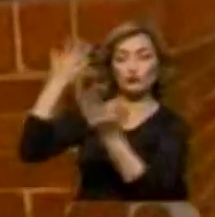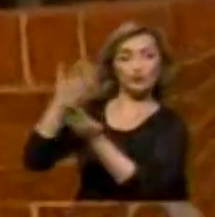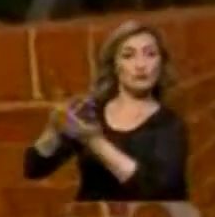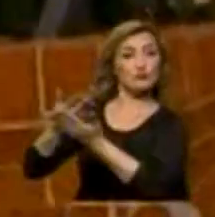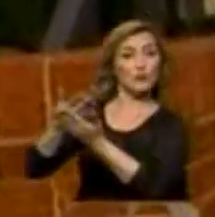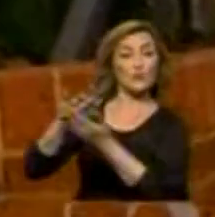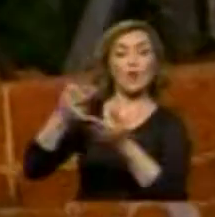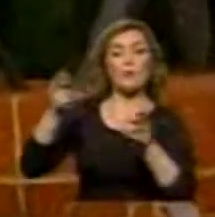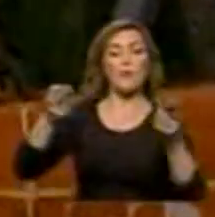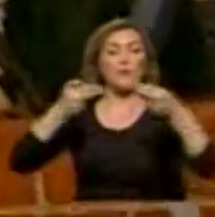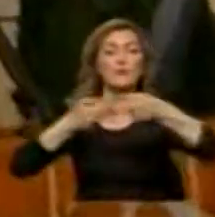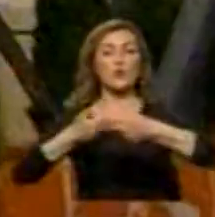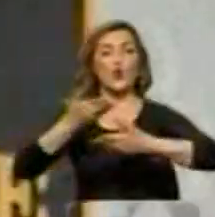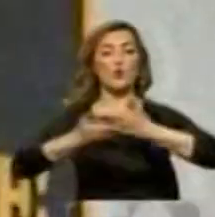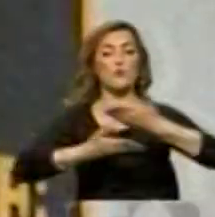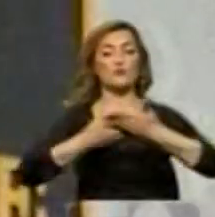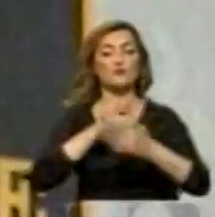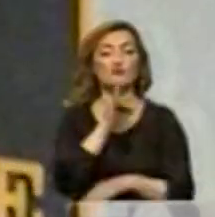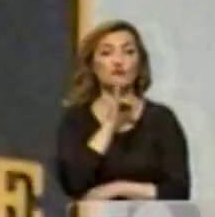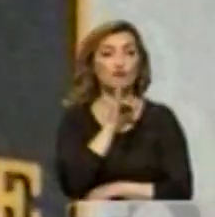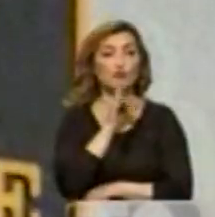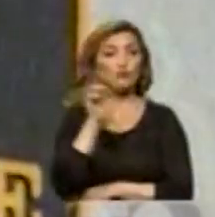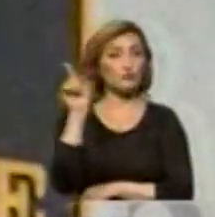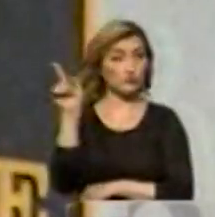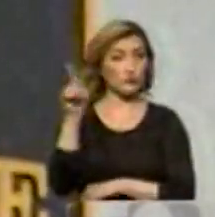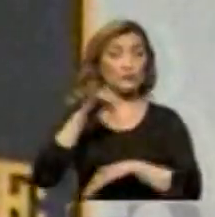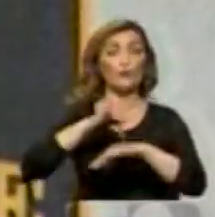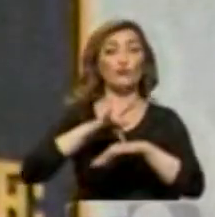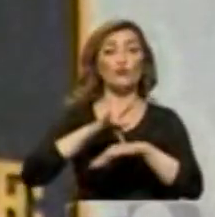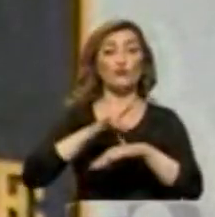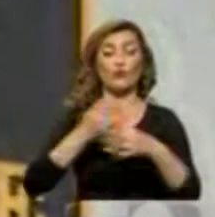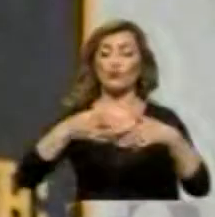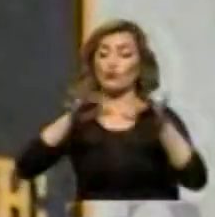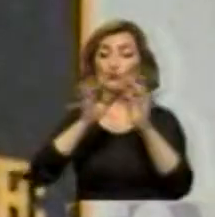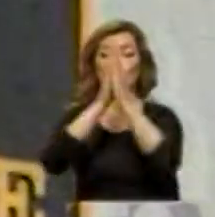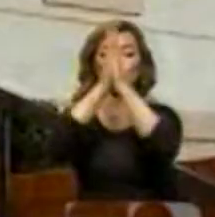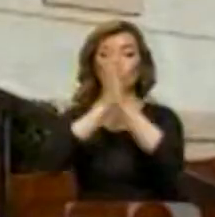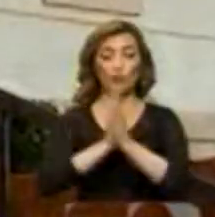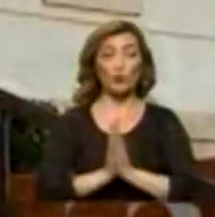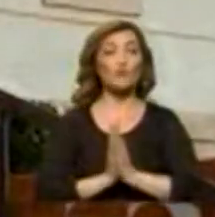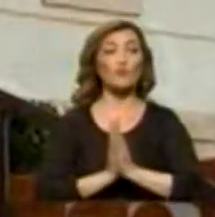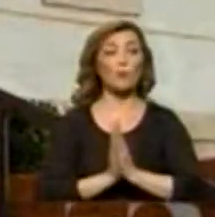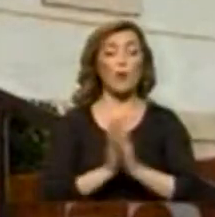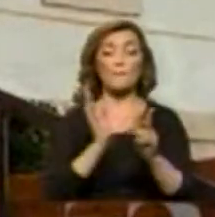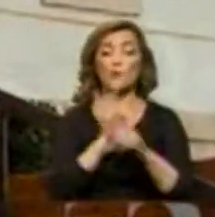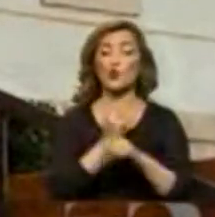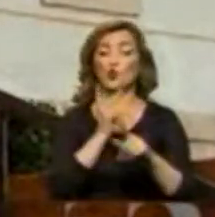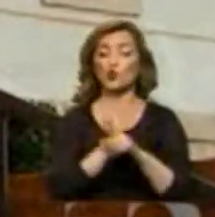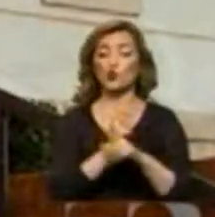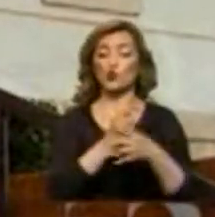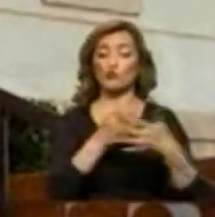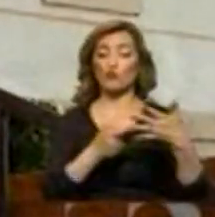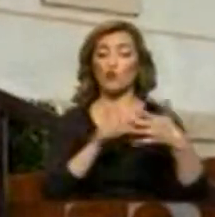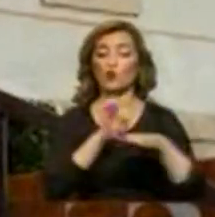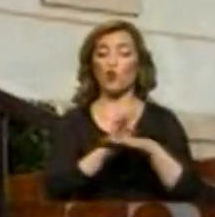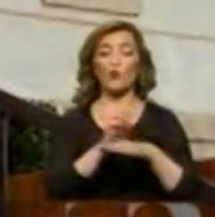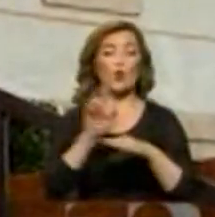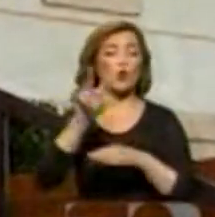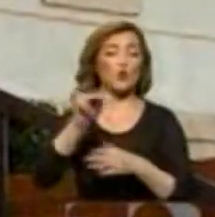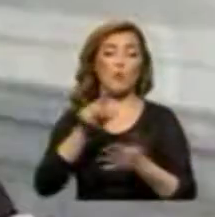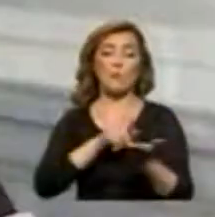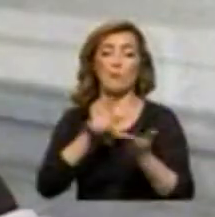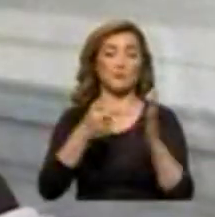Departamento de Comercio de los Estados Unidos. En esa cita hicieron oficial el pedido para que se libere de aranceles a productos